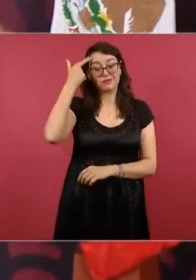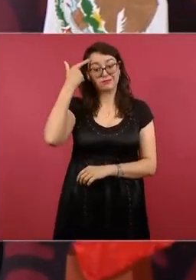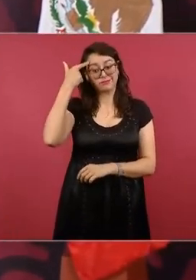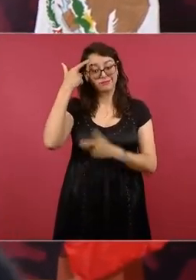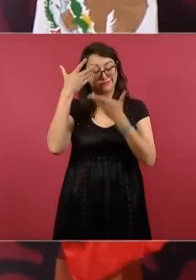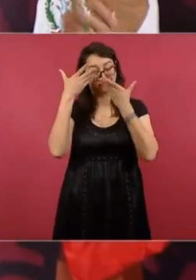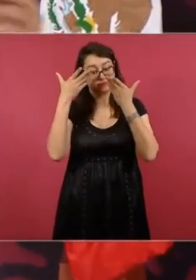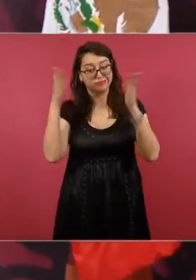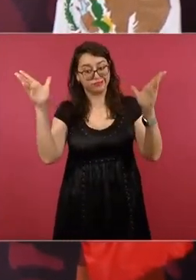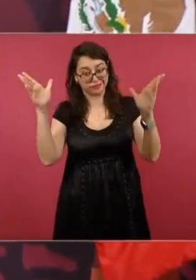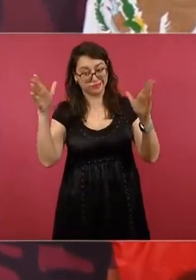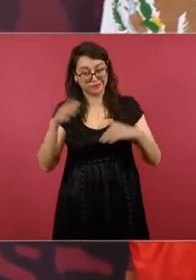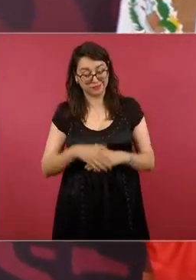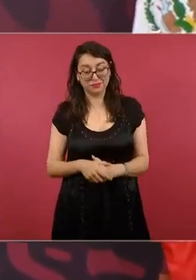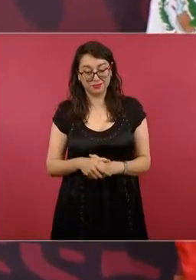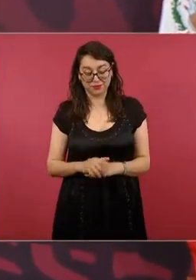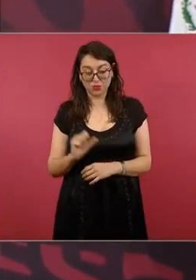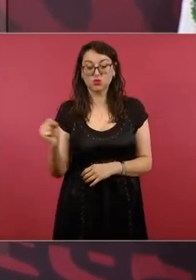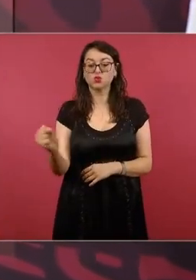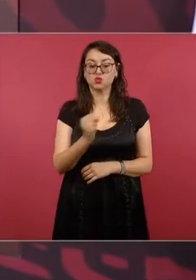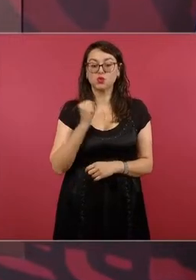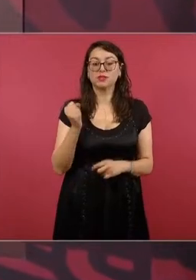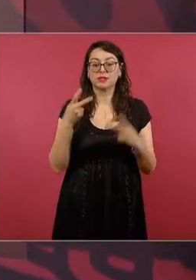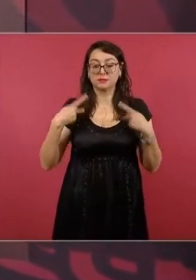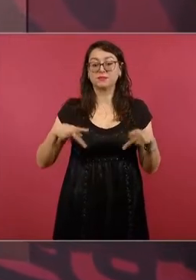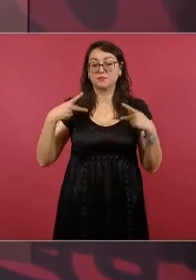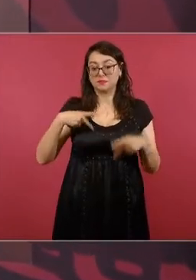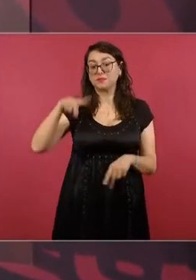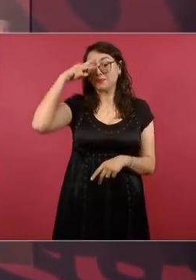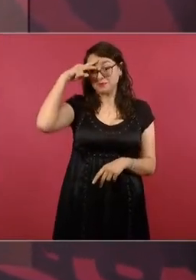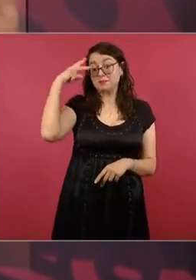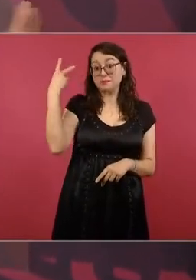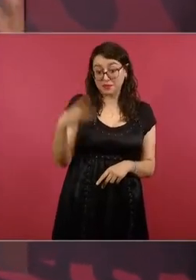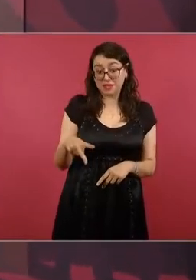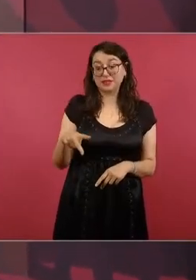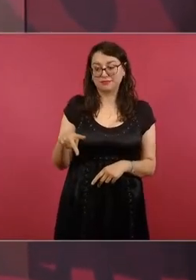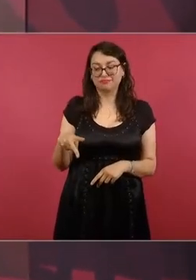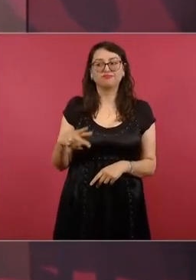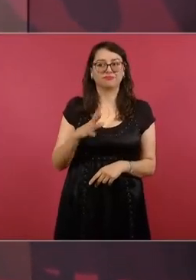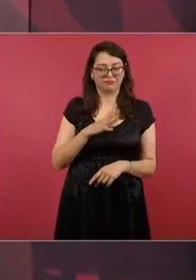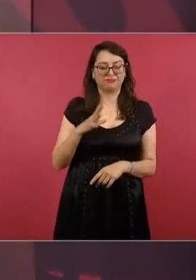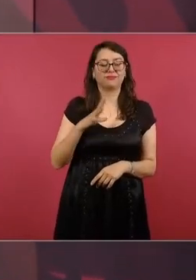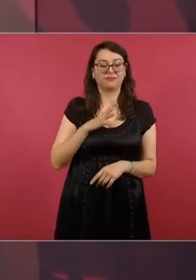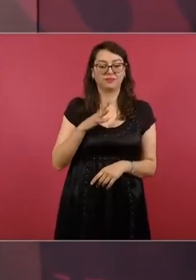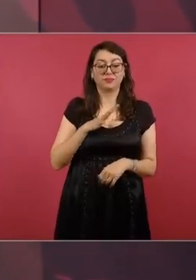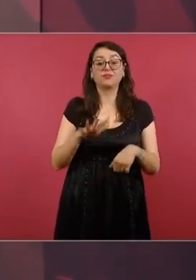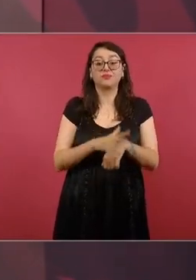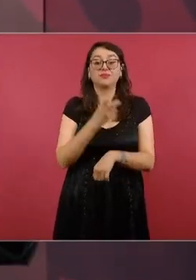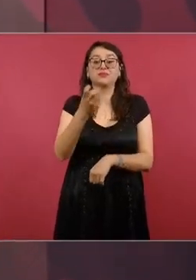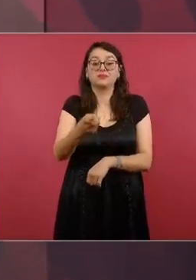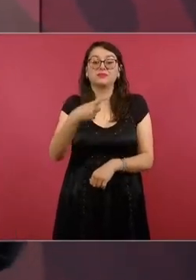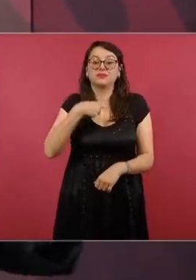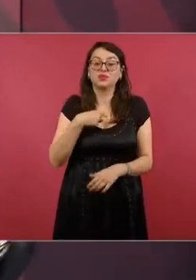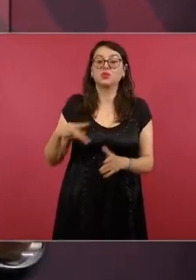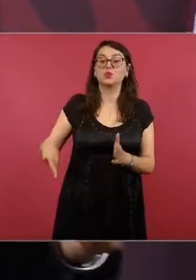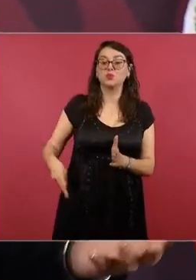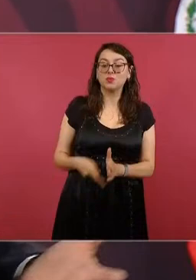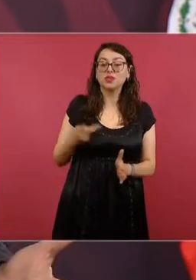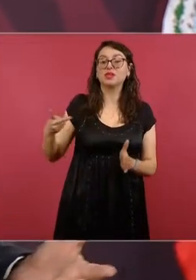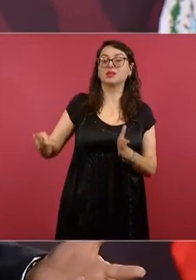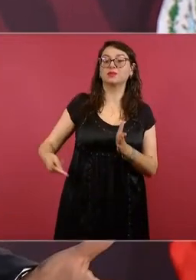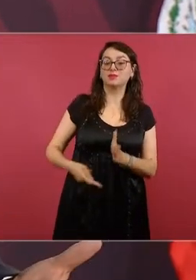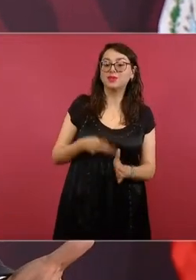afortunadamente los mexicanos ya tenemos. Pero repito y repito de que nos